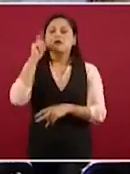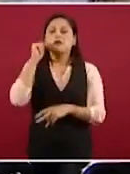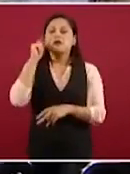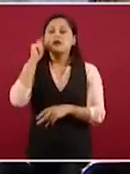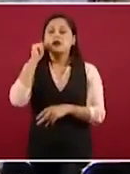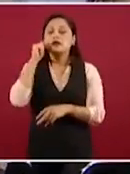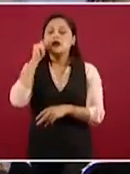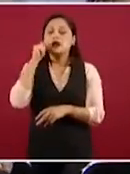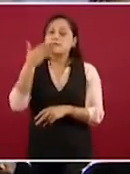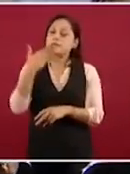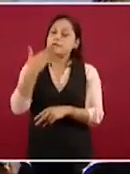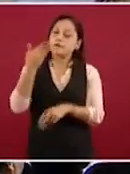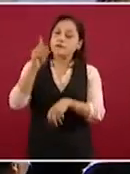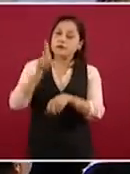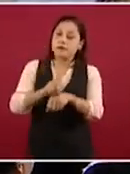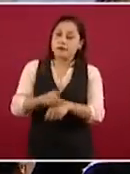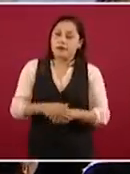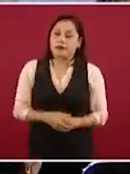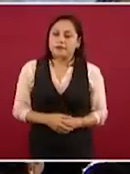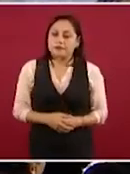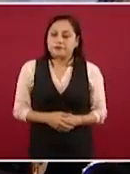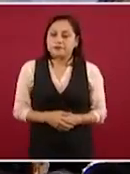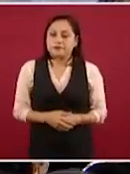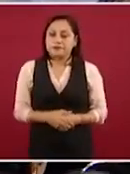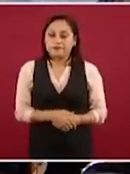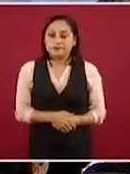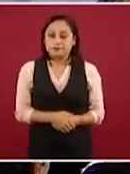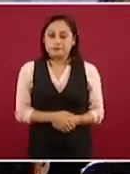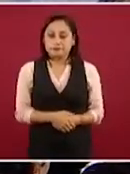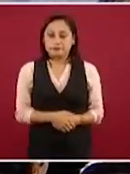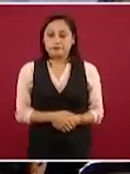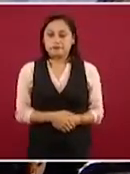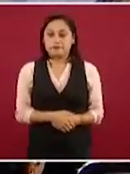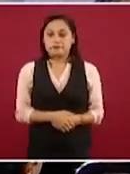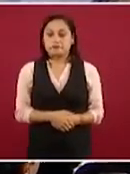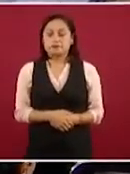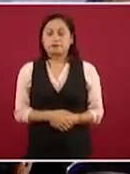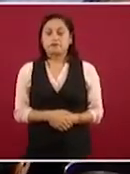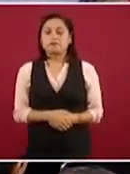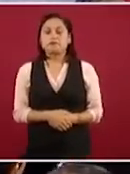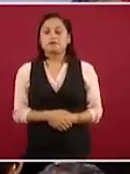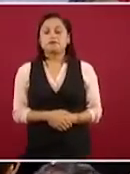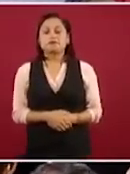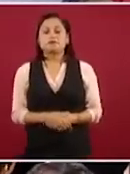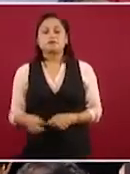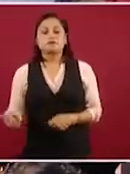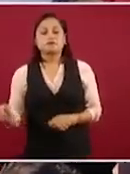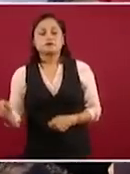pasen muy bien. Que la pasen muy bien. Sí.